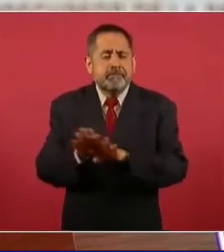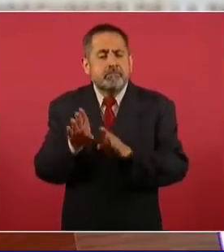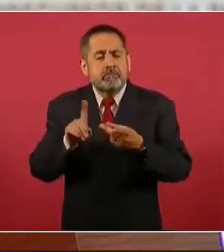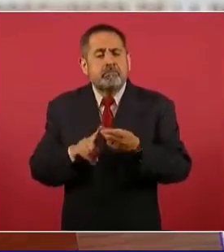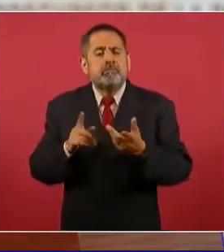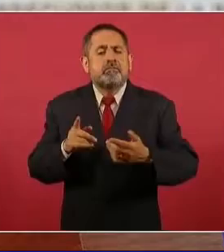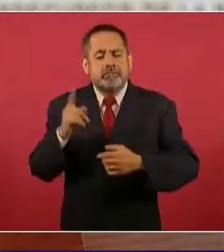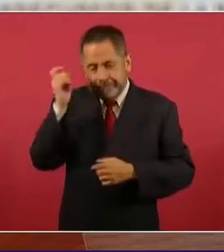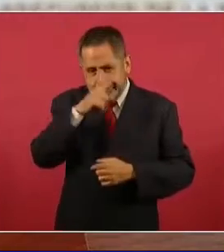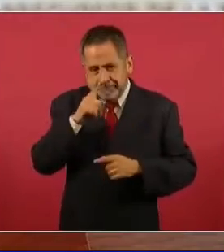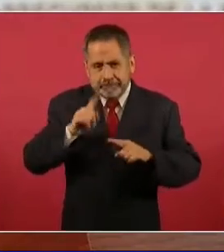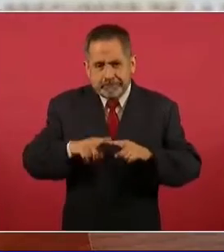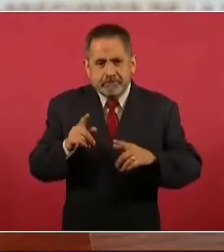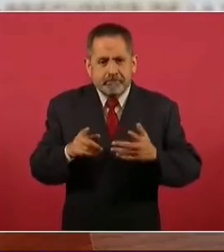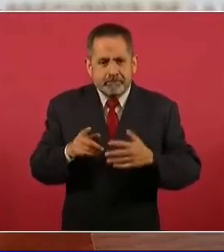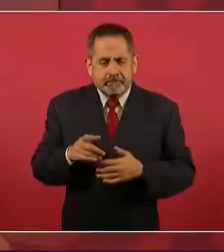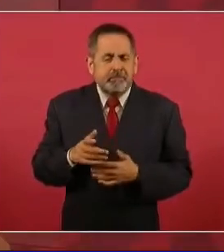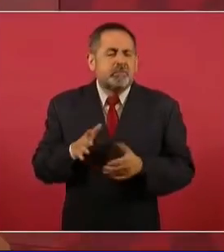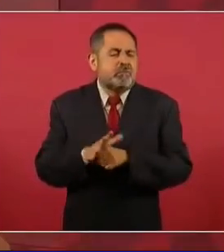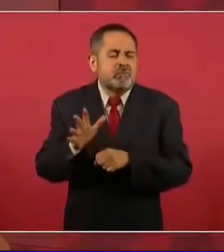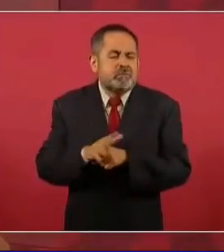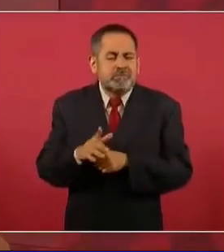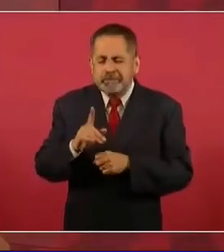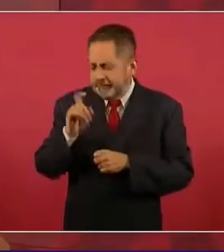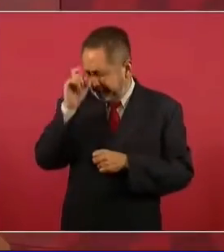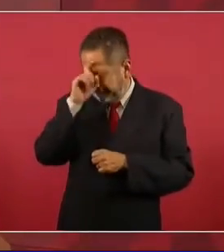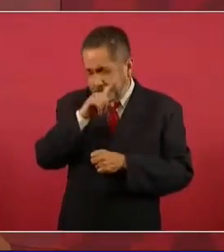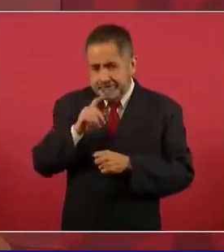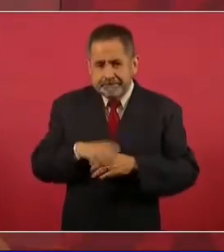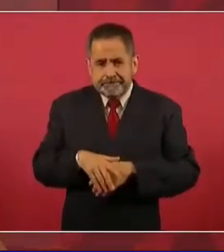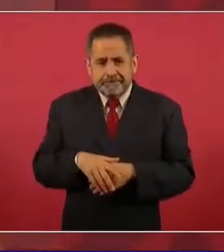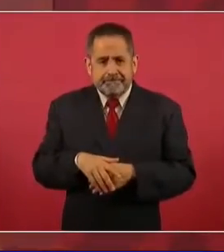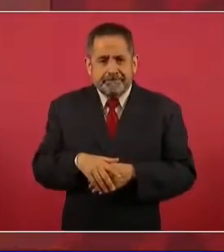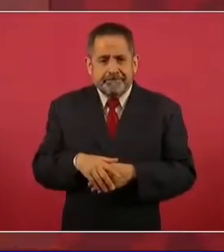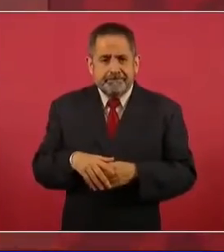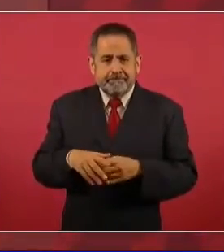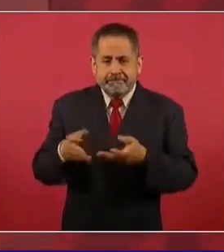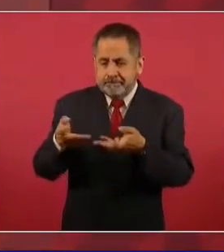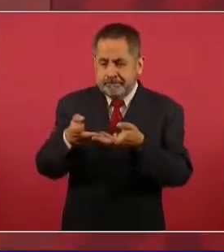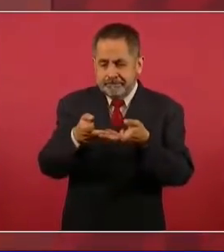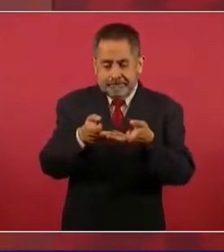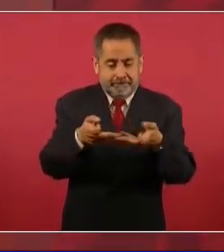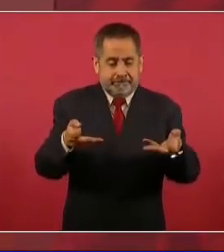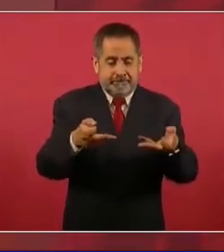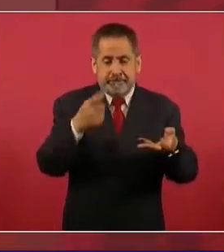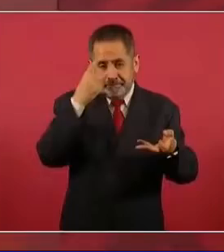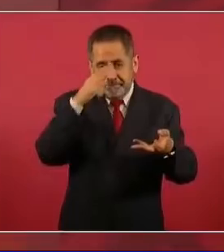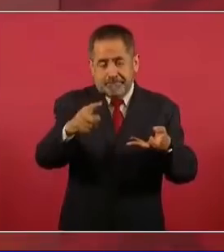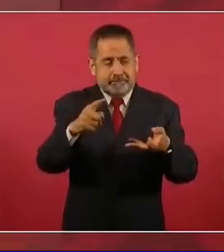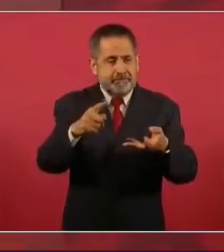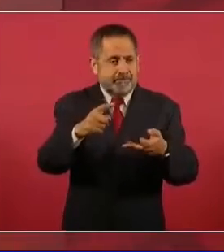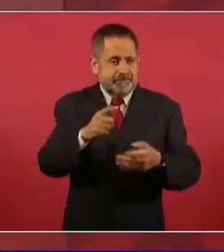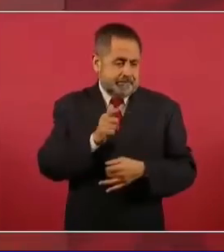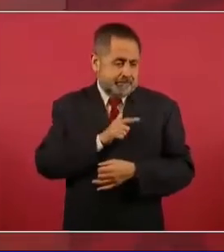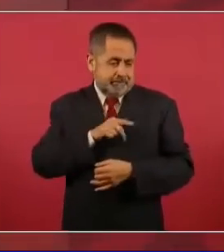conseguir? ¿Qué nos cuesta más trabajo conseguir? Los terrenos para la Guardia Nacional.